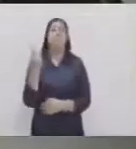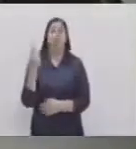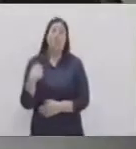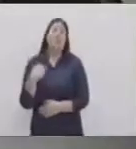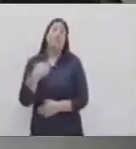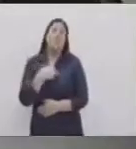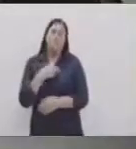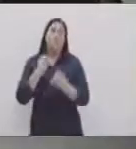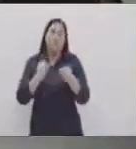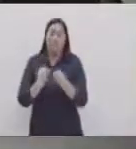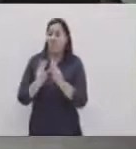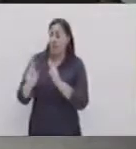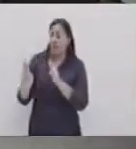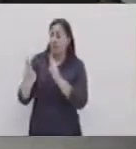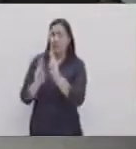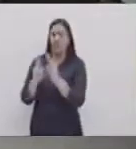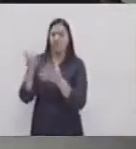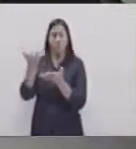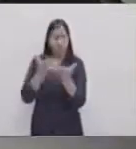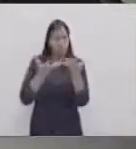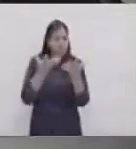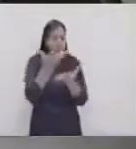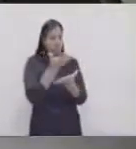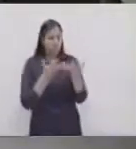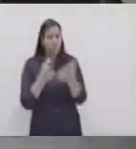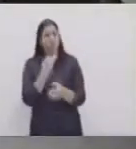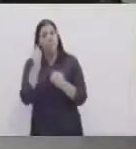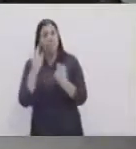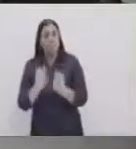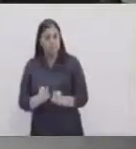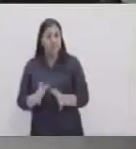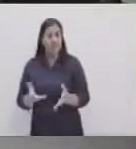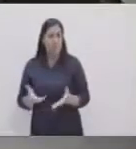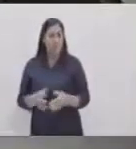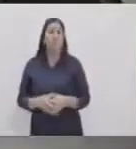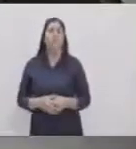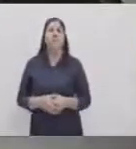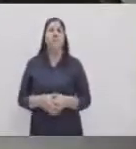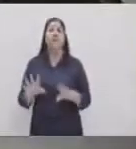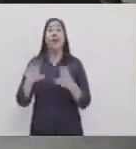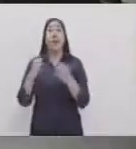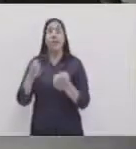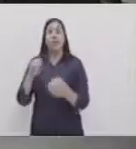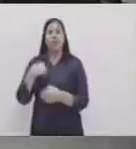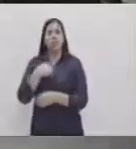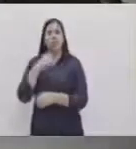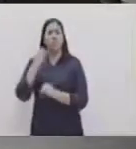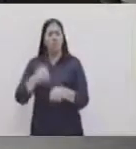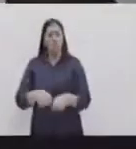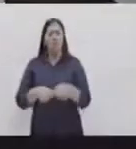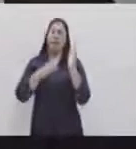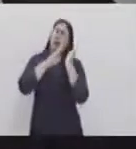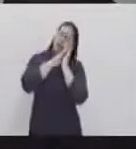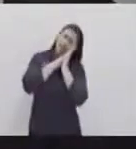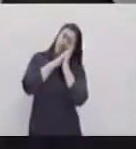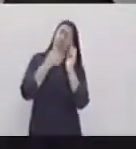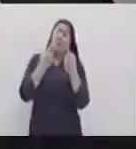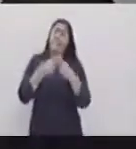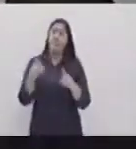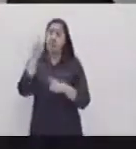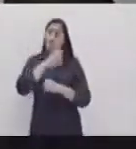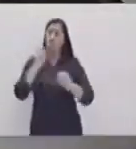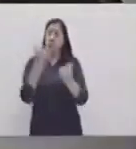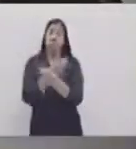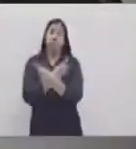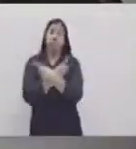entonces podernos relacionar como corresponden con las demás personas. O sea que muchas veces nosotros podemos dormir, pero realmente no